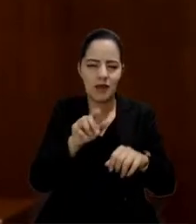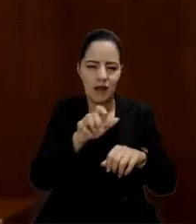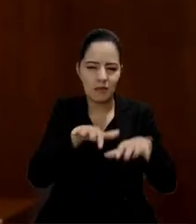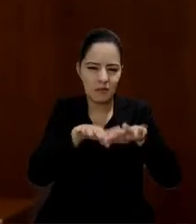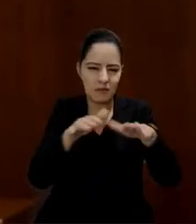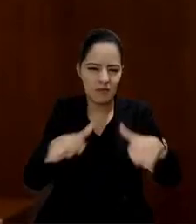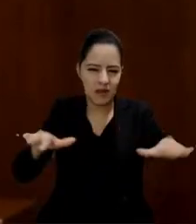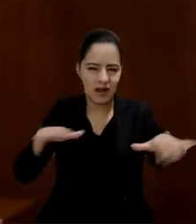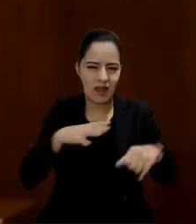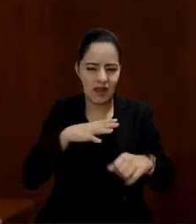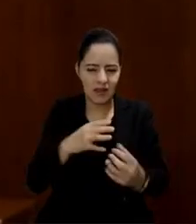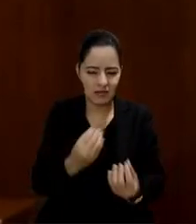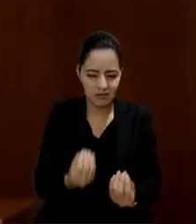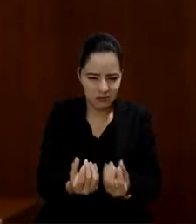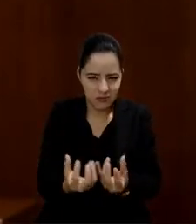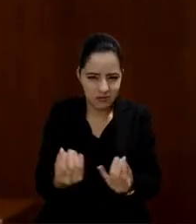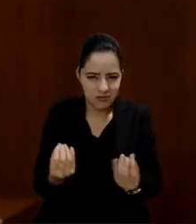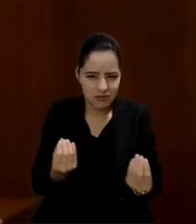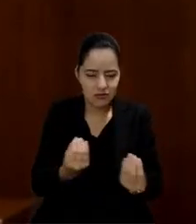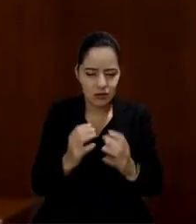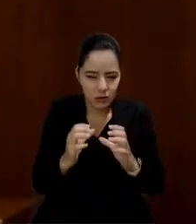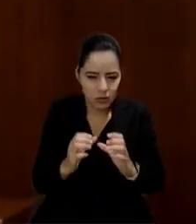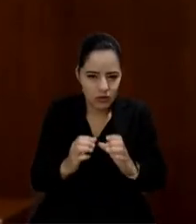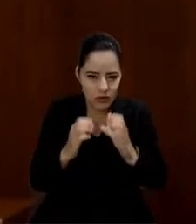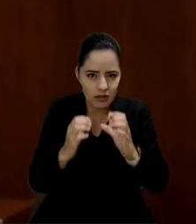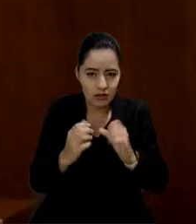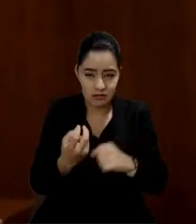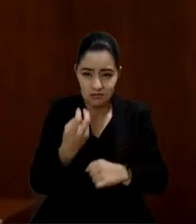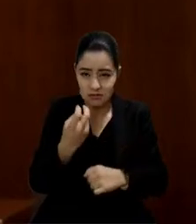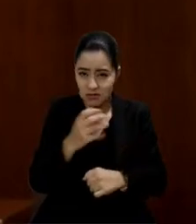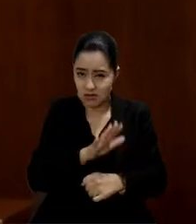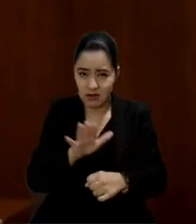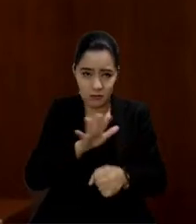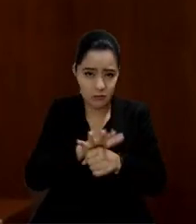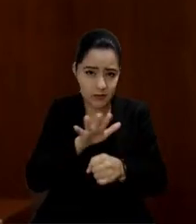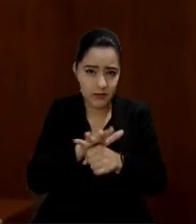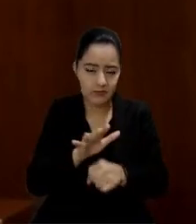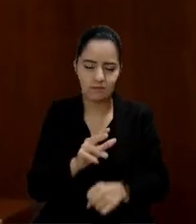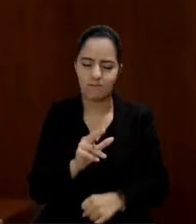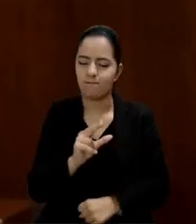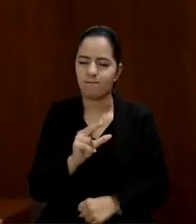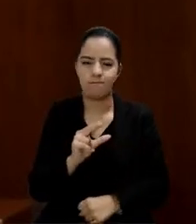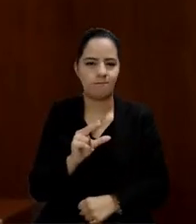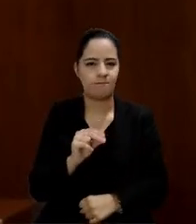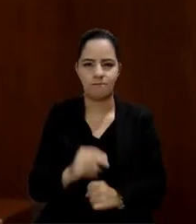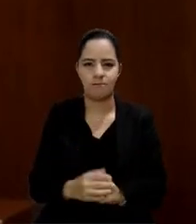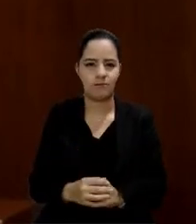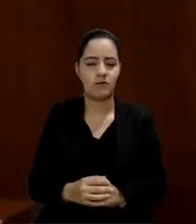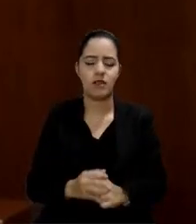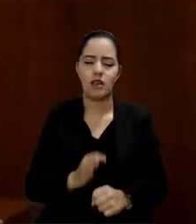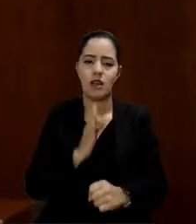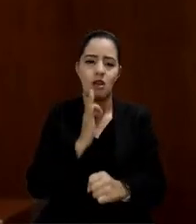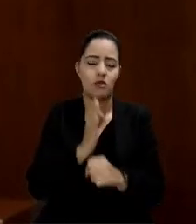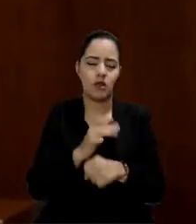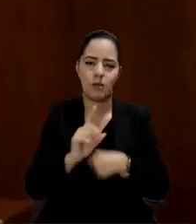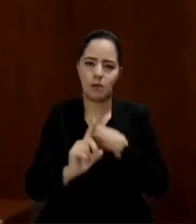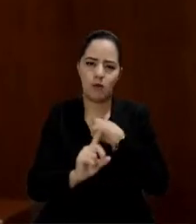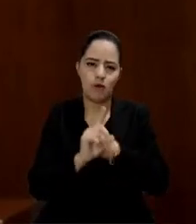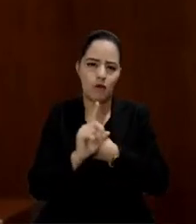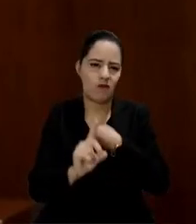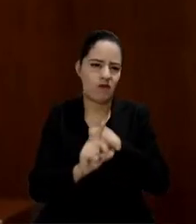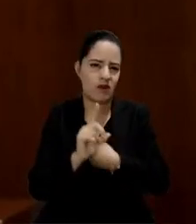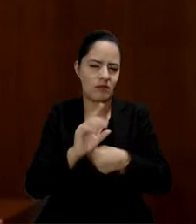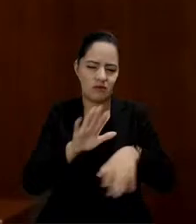sido suficiente. La infraestructura es fundamental a la hora de dar respuesta a la triple crisis que afronta el planeta: